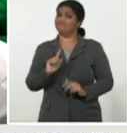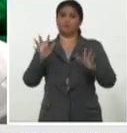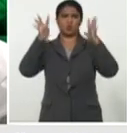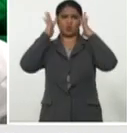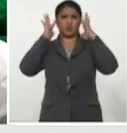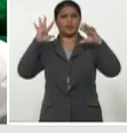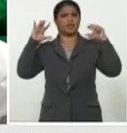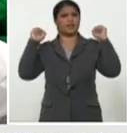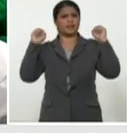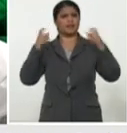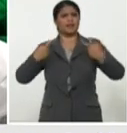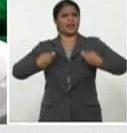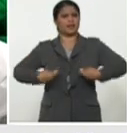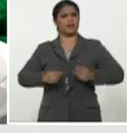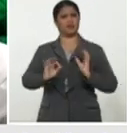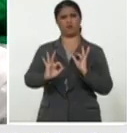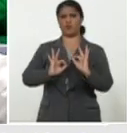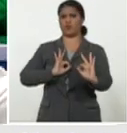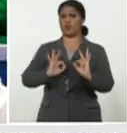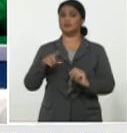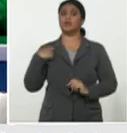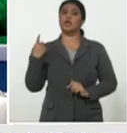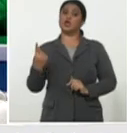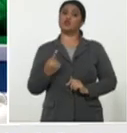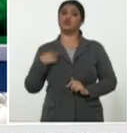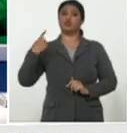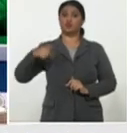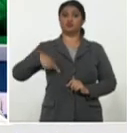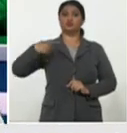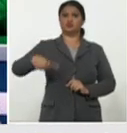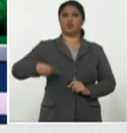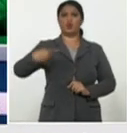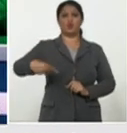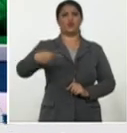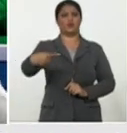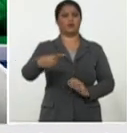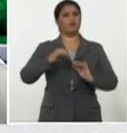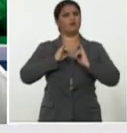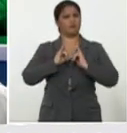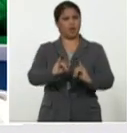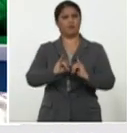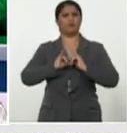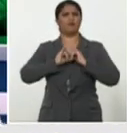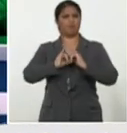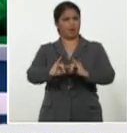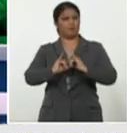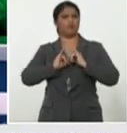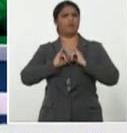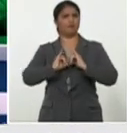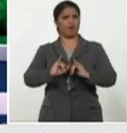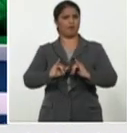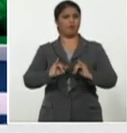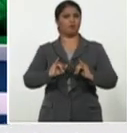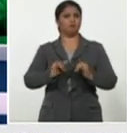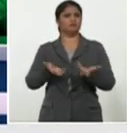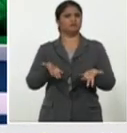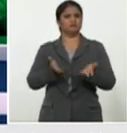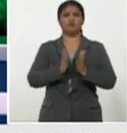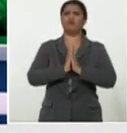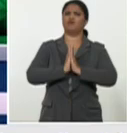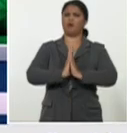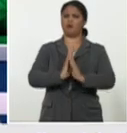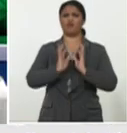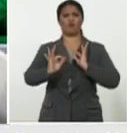enfermedad. Nosotros tratamos todos los días, entre los fallecidos, entre los críticos, entre los graves, entre los niños que se